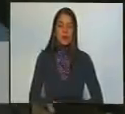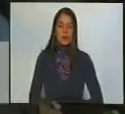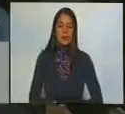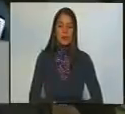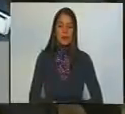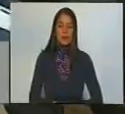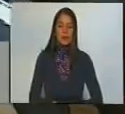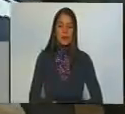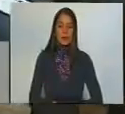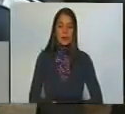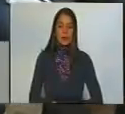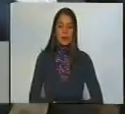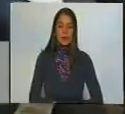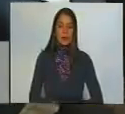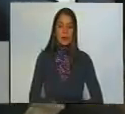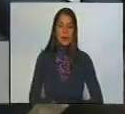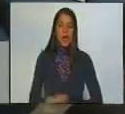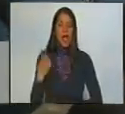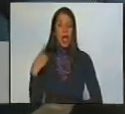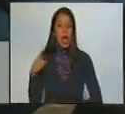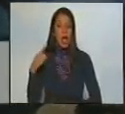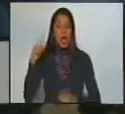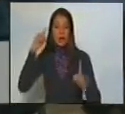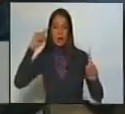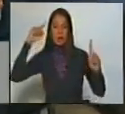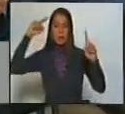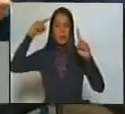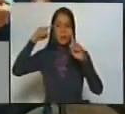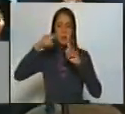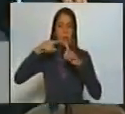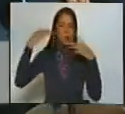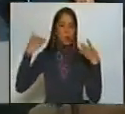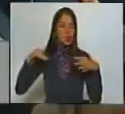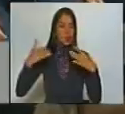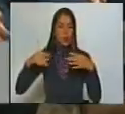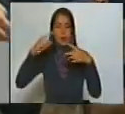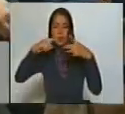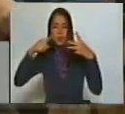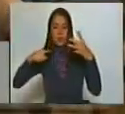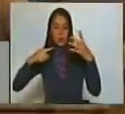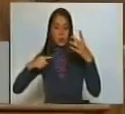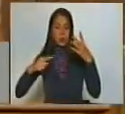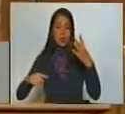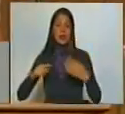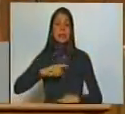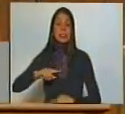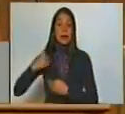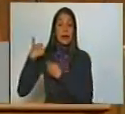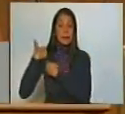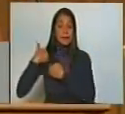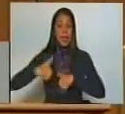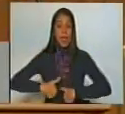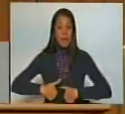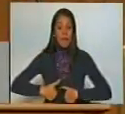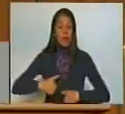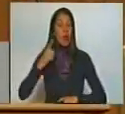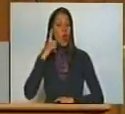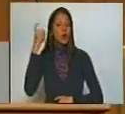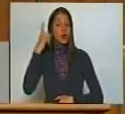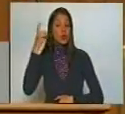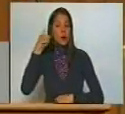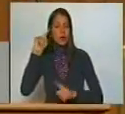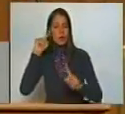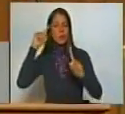Tenemos muchos, muchos retos por venir, muchos retos que debemos cumplir, muchos sueños que debemos